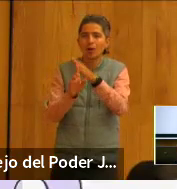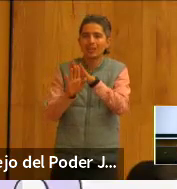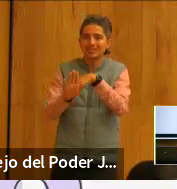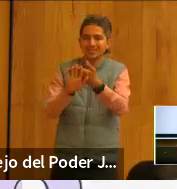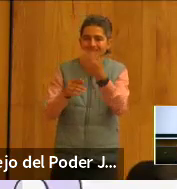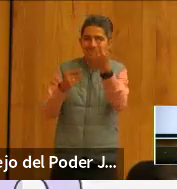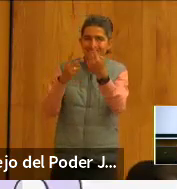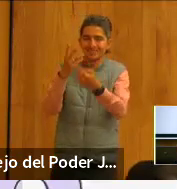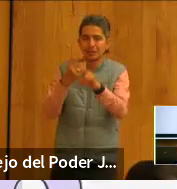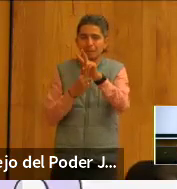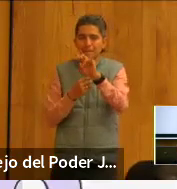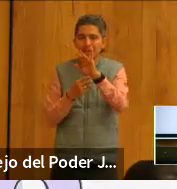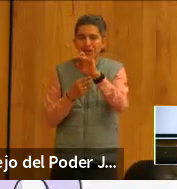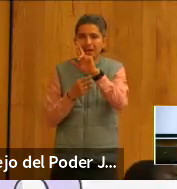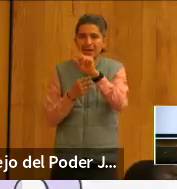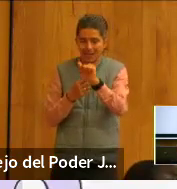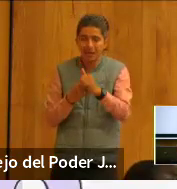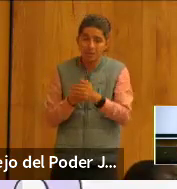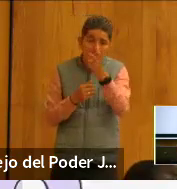por eso para mí era,